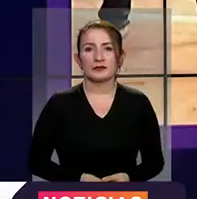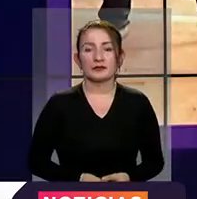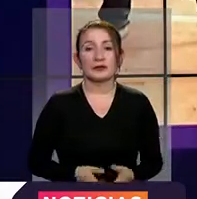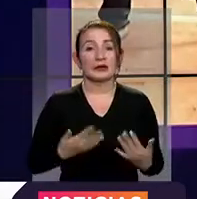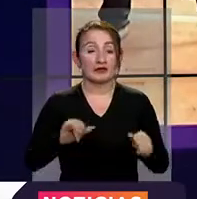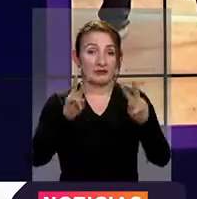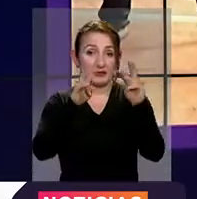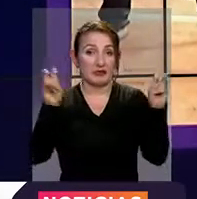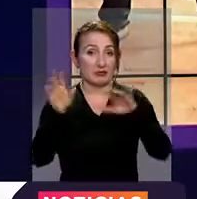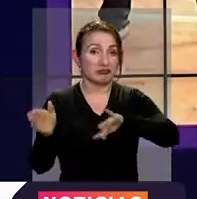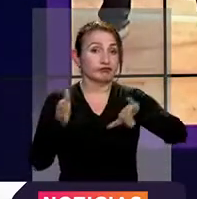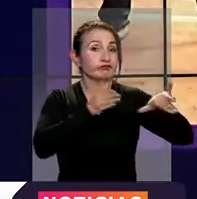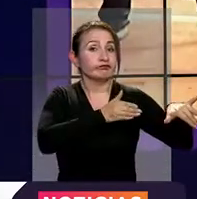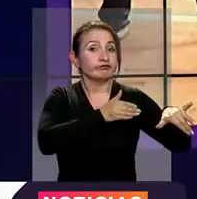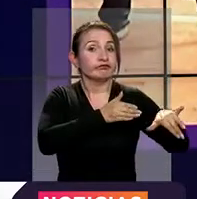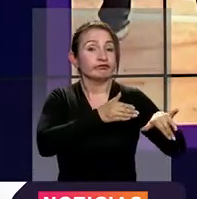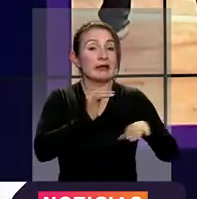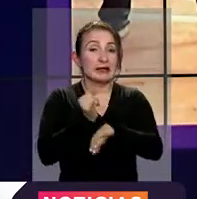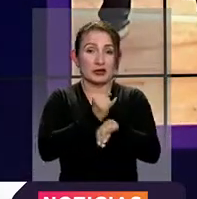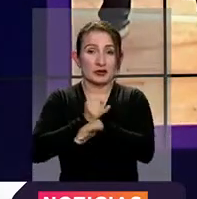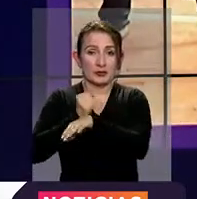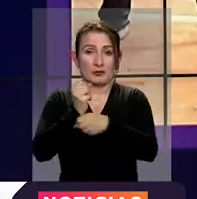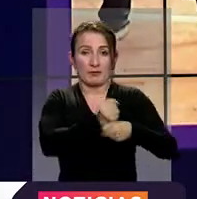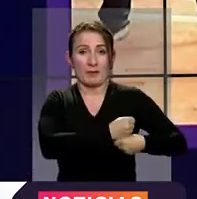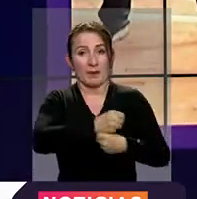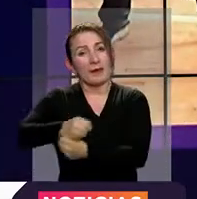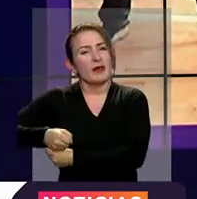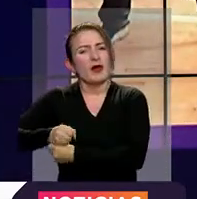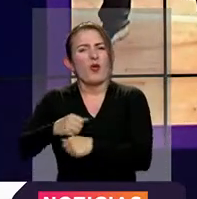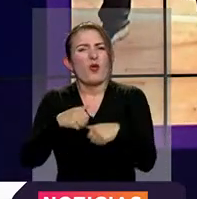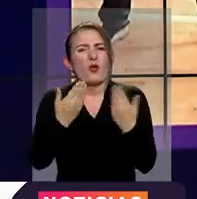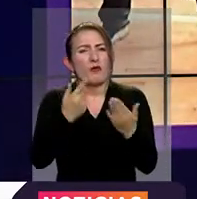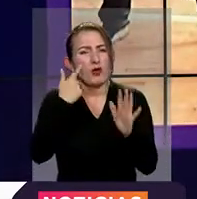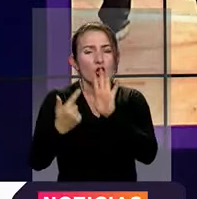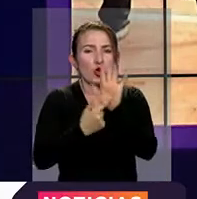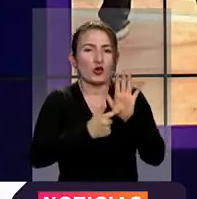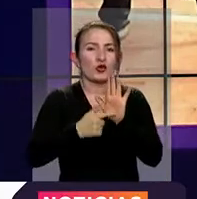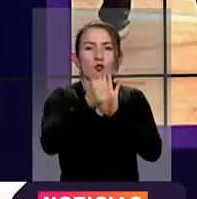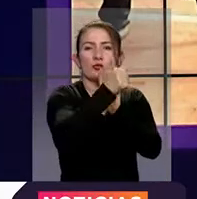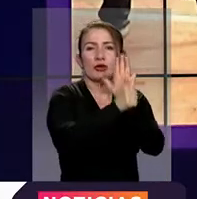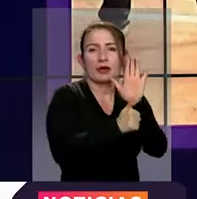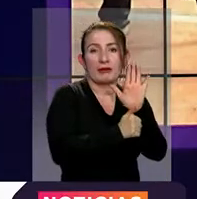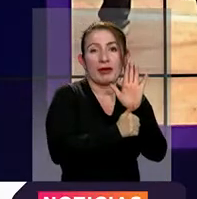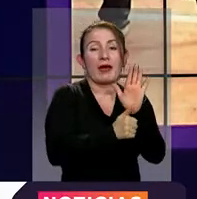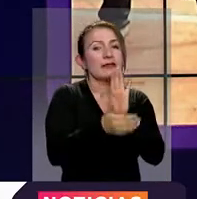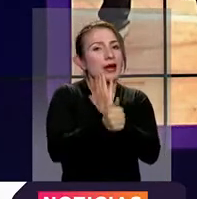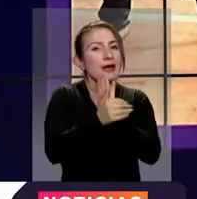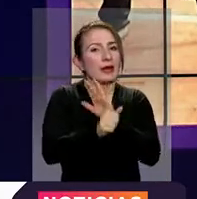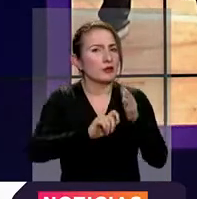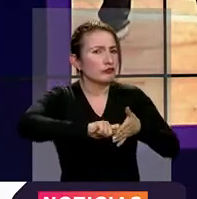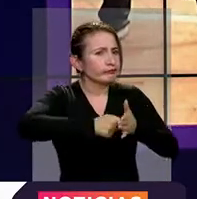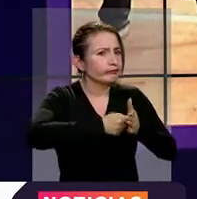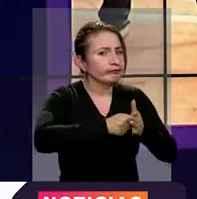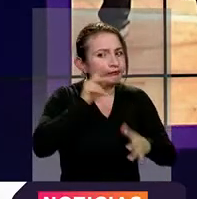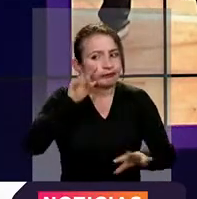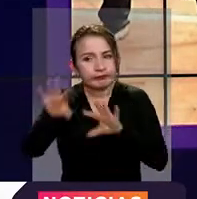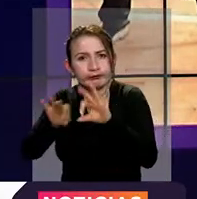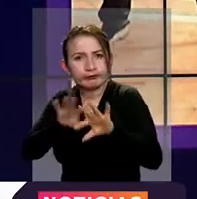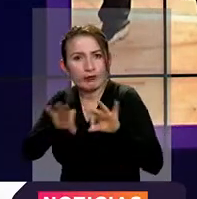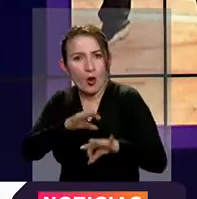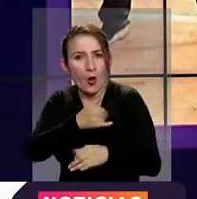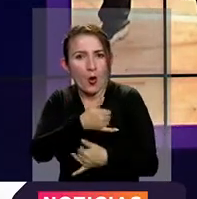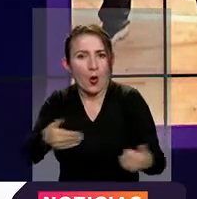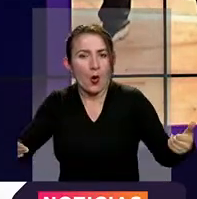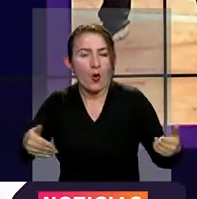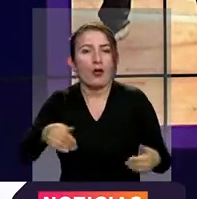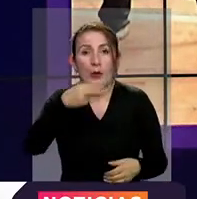Cambiamos de tema y ahora hablamos del Instituto Distrital de Recreación y Deporte, que dio a conocer el programa Talento y Reserva, una búsqueda de niños, niñas y jóvenes